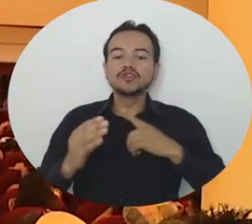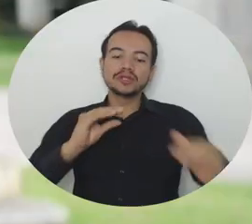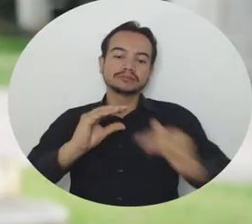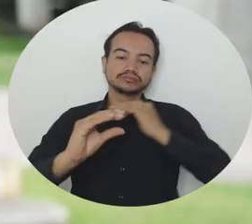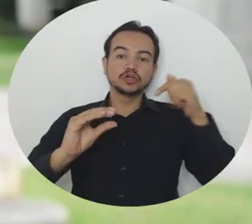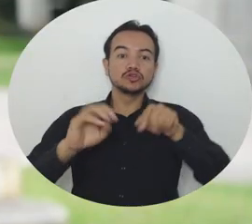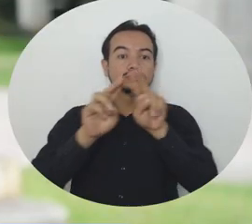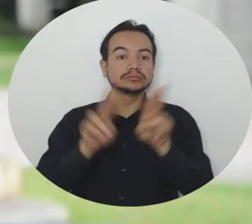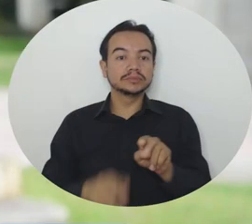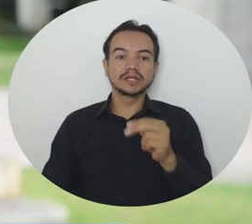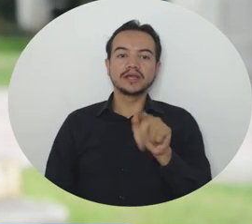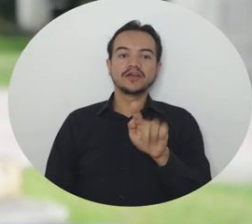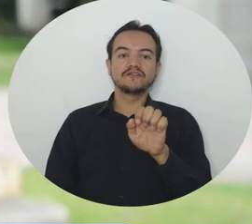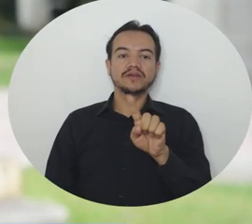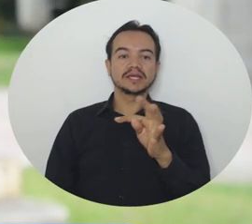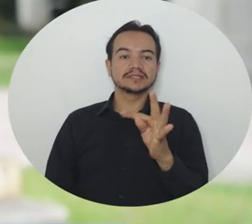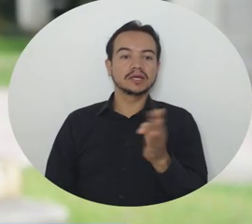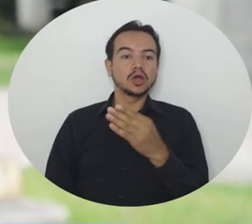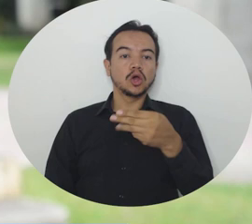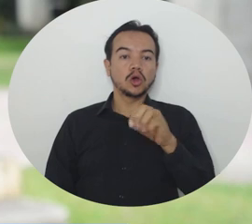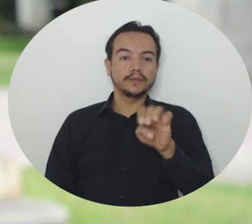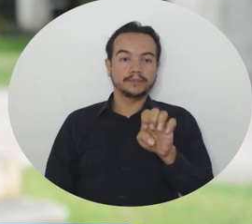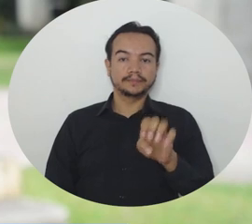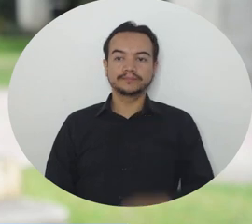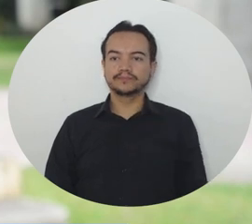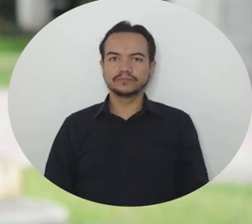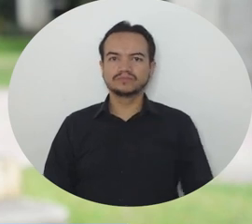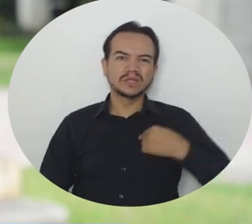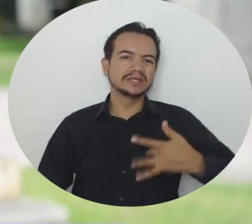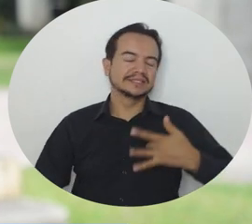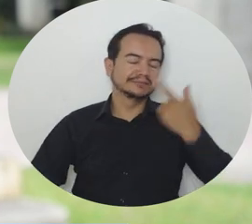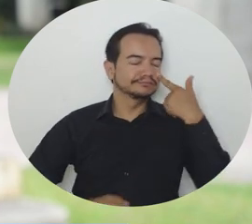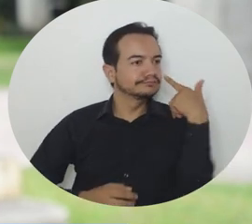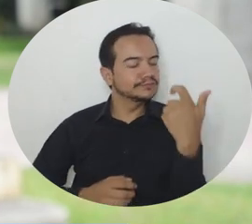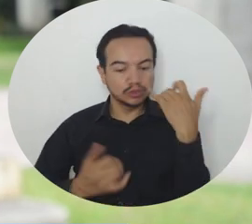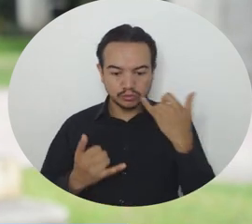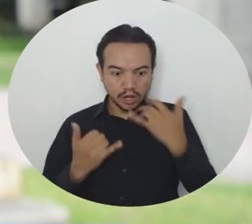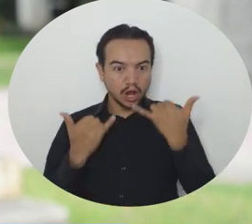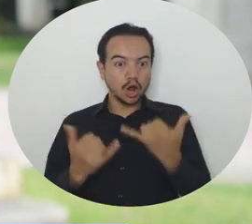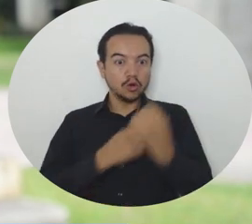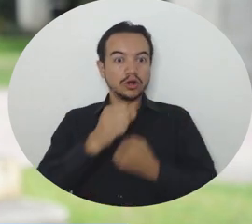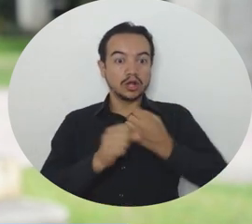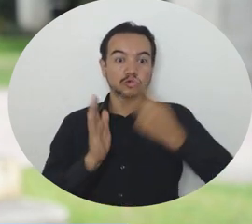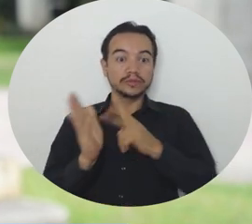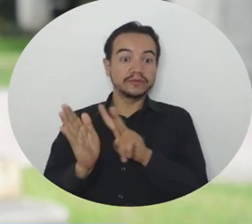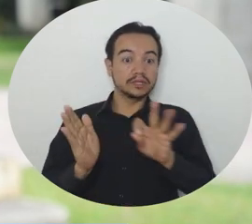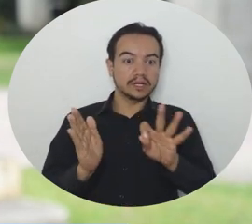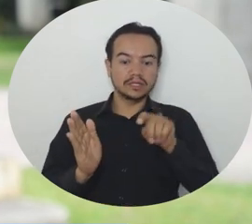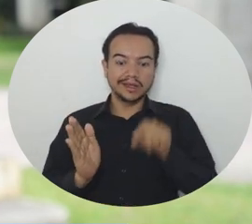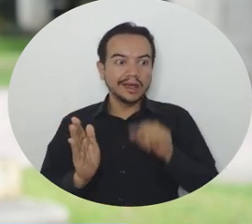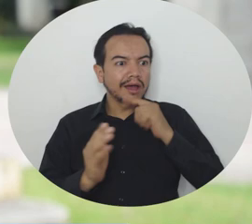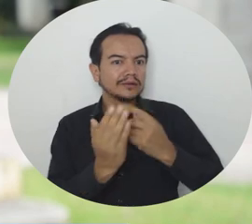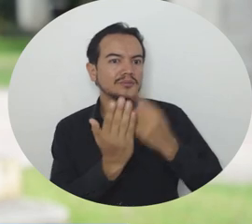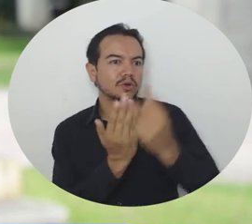Me siento muy contenta porque la Universidad del Magdalena ha tenido una presencia súper destacada este año con los diferentes proyectos que